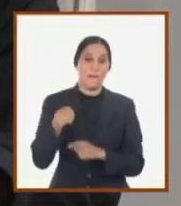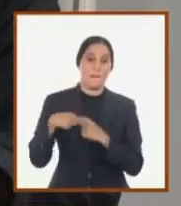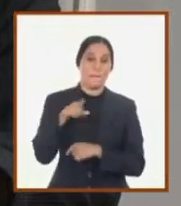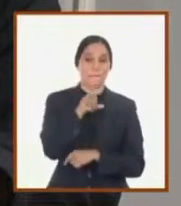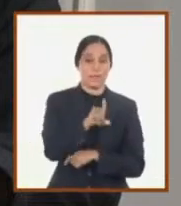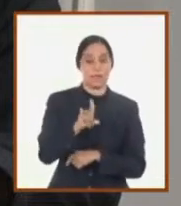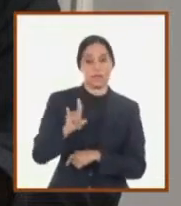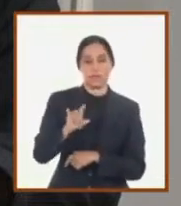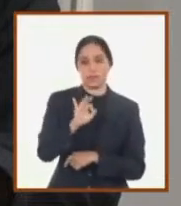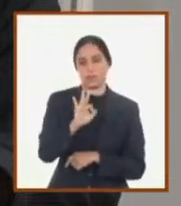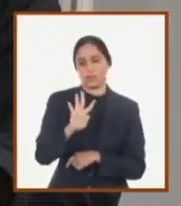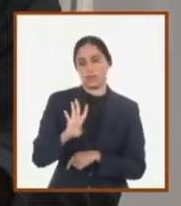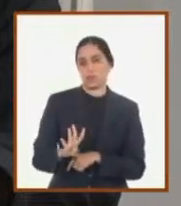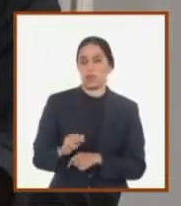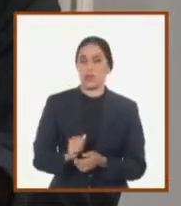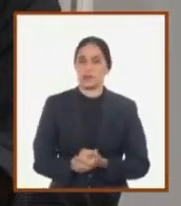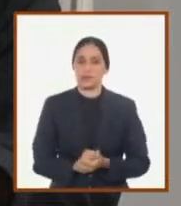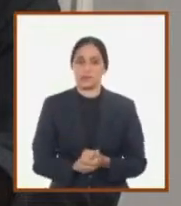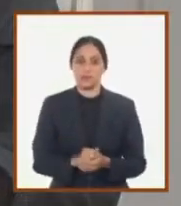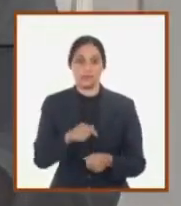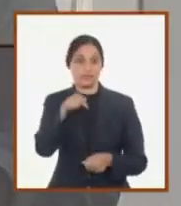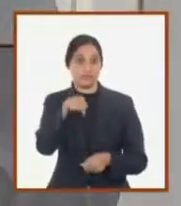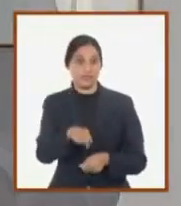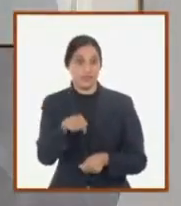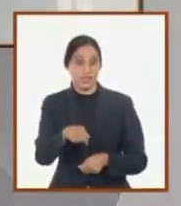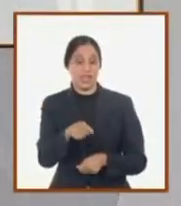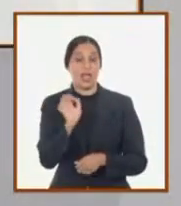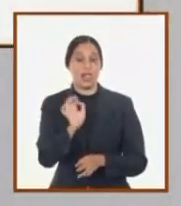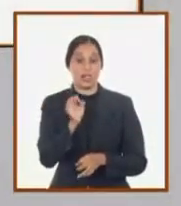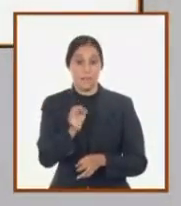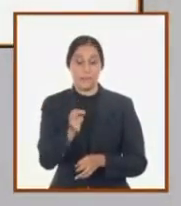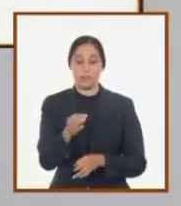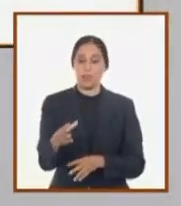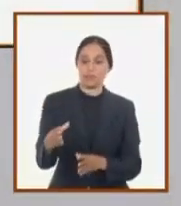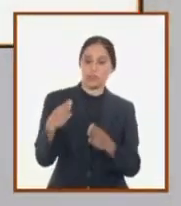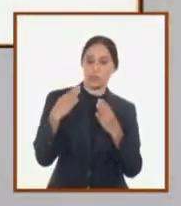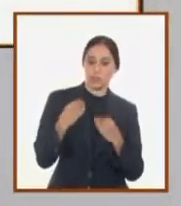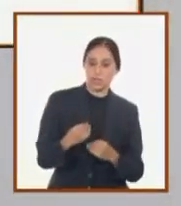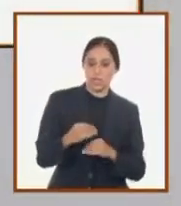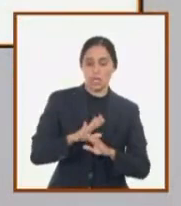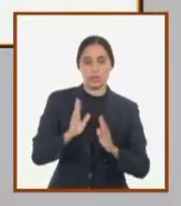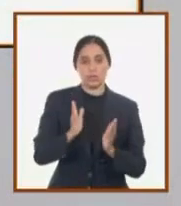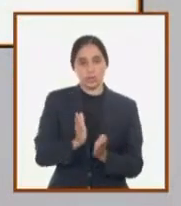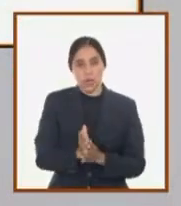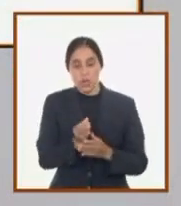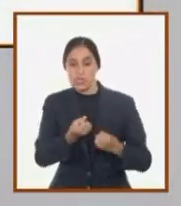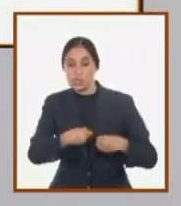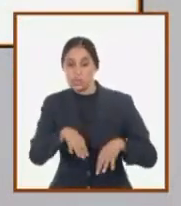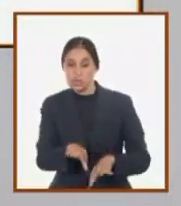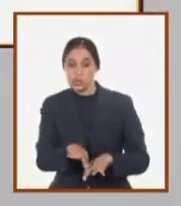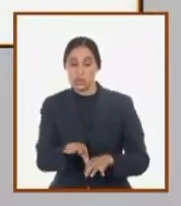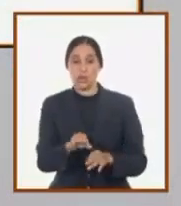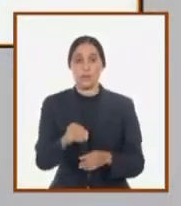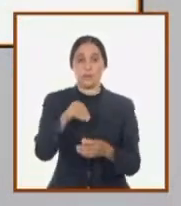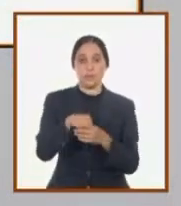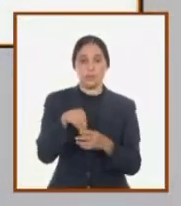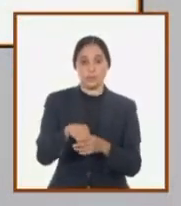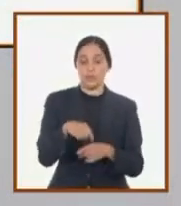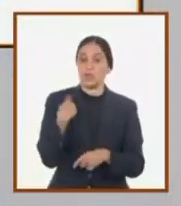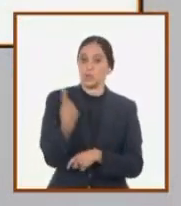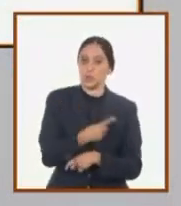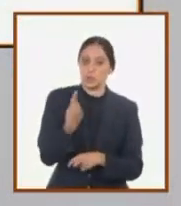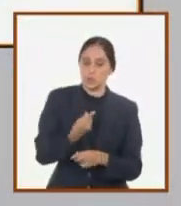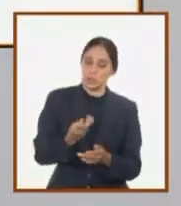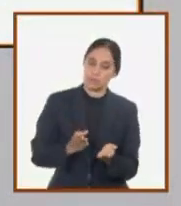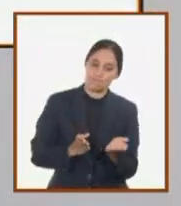1984 y por eso él nos llamaba en ese momento que teníamos que que mantener